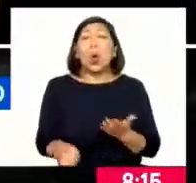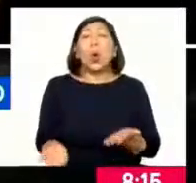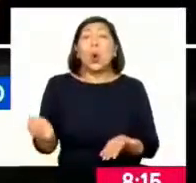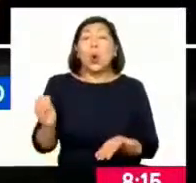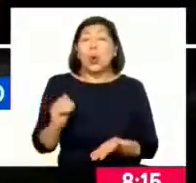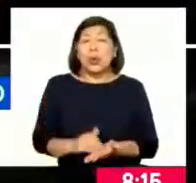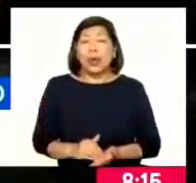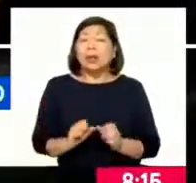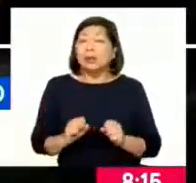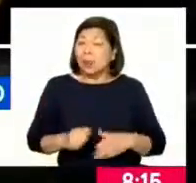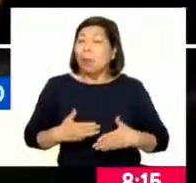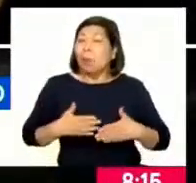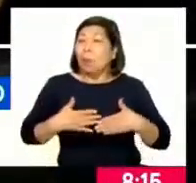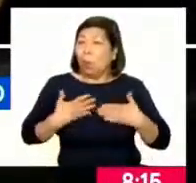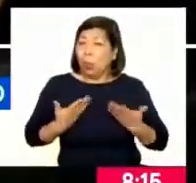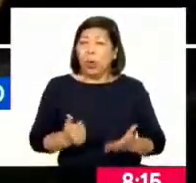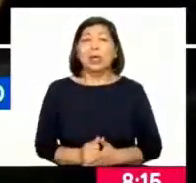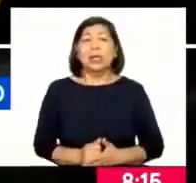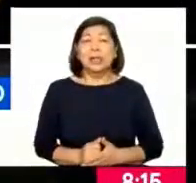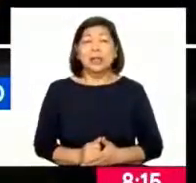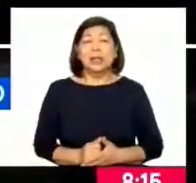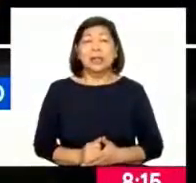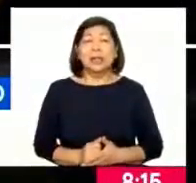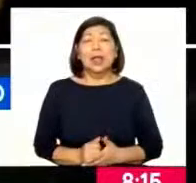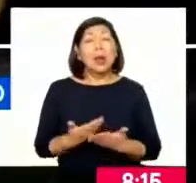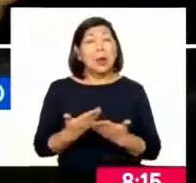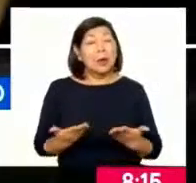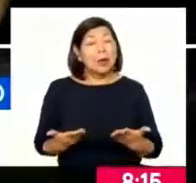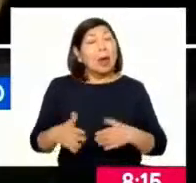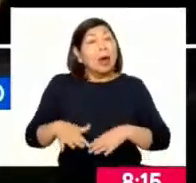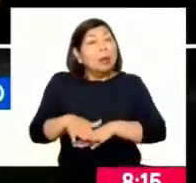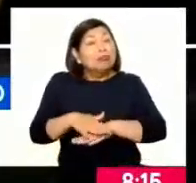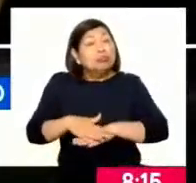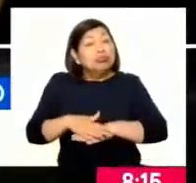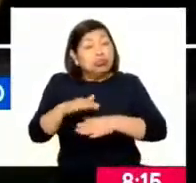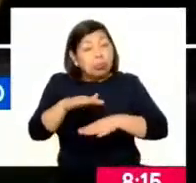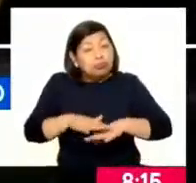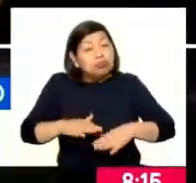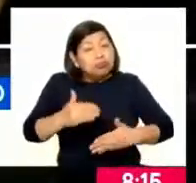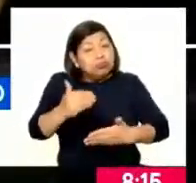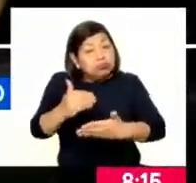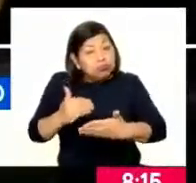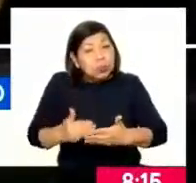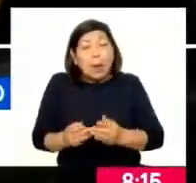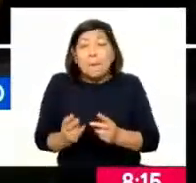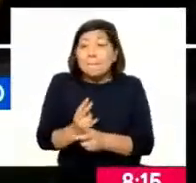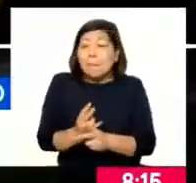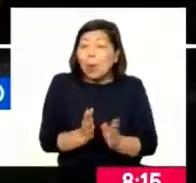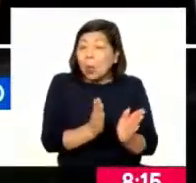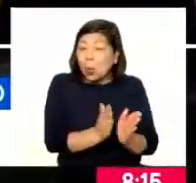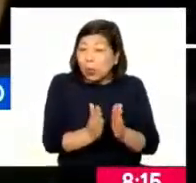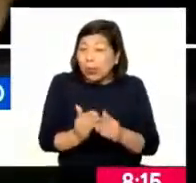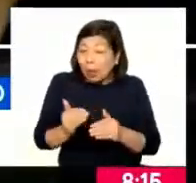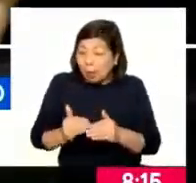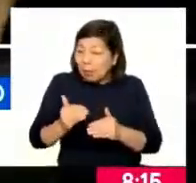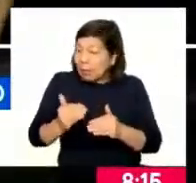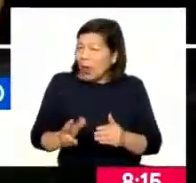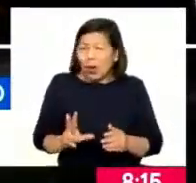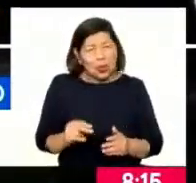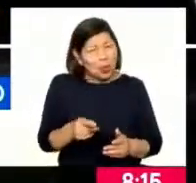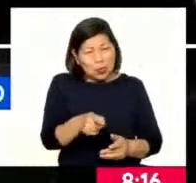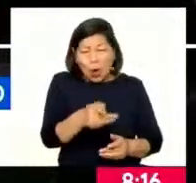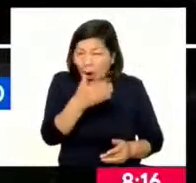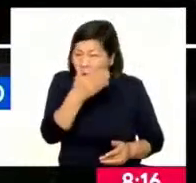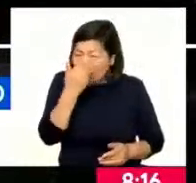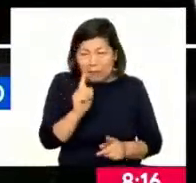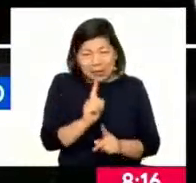nuevamente que se pueda contar con un instrumento de planificación que pueda abarcar medidas en el mediano y largo plazo. No debemos